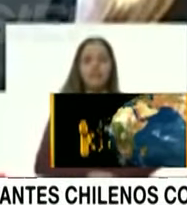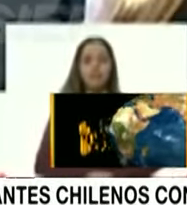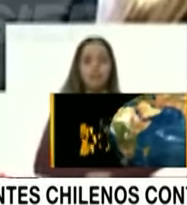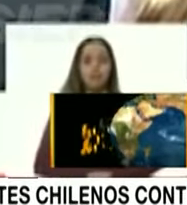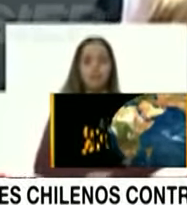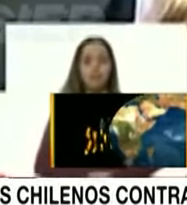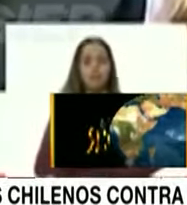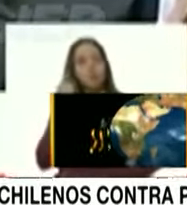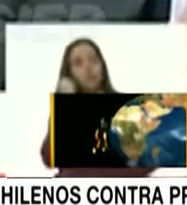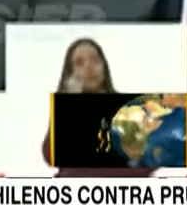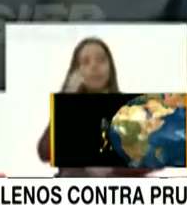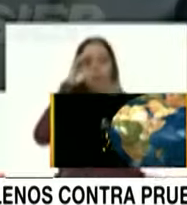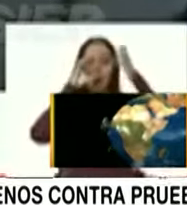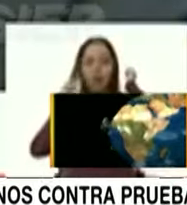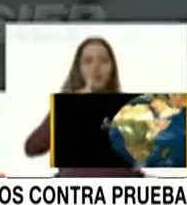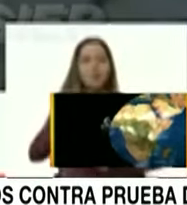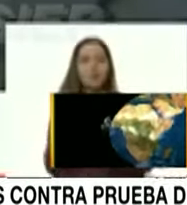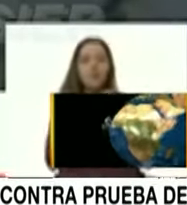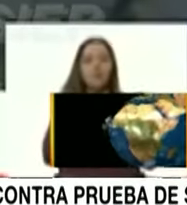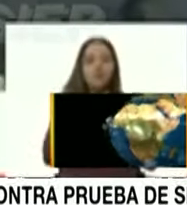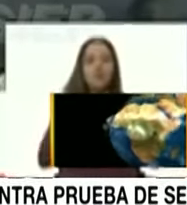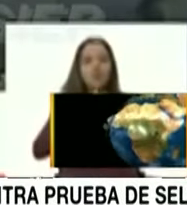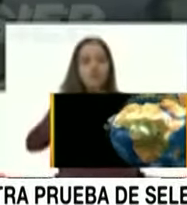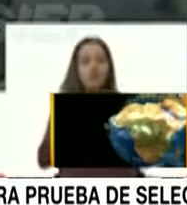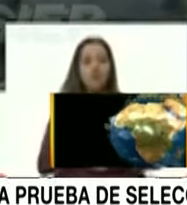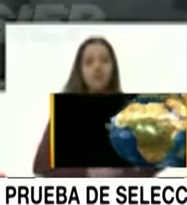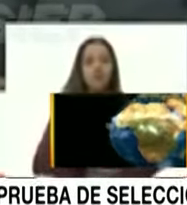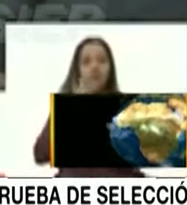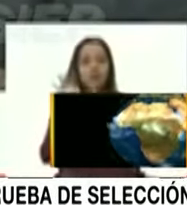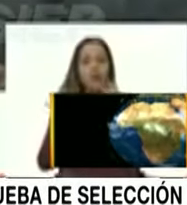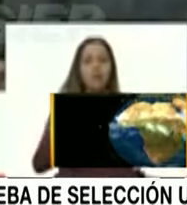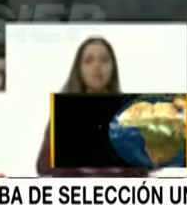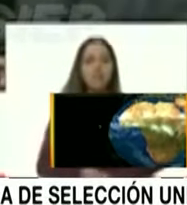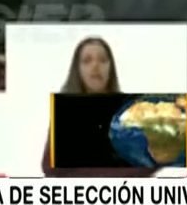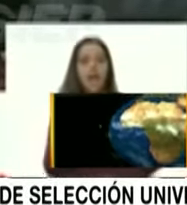embajadoras, encargados de negocios de los países representados en Venezuela.